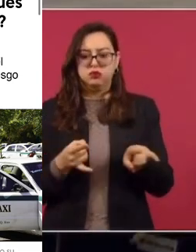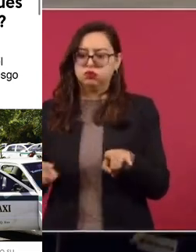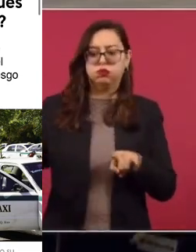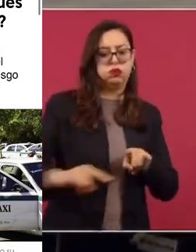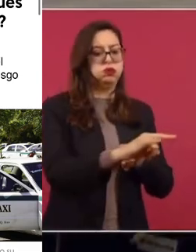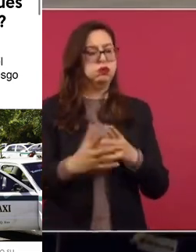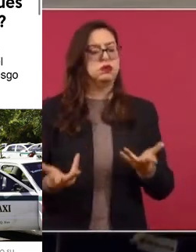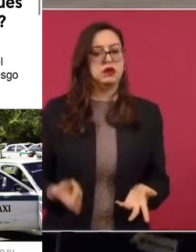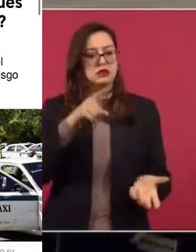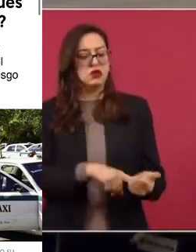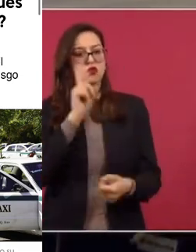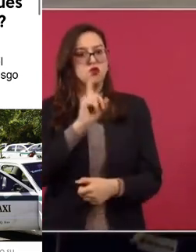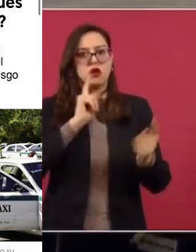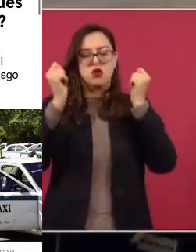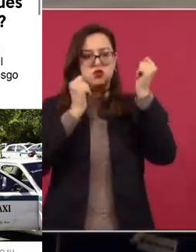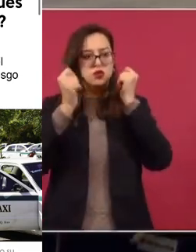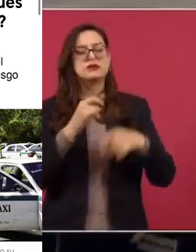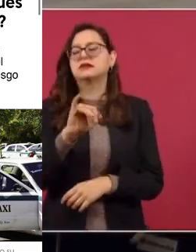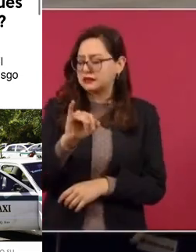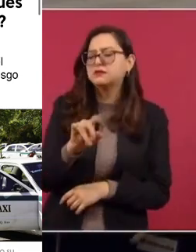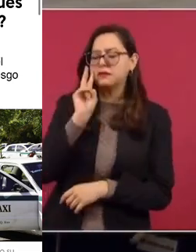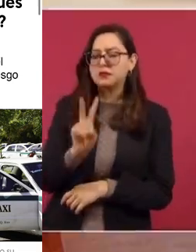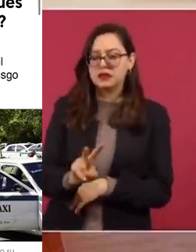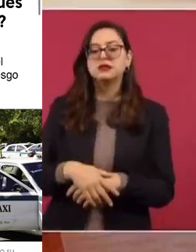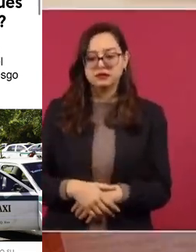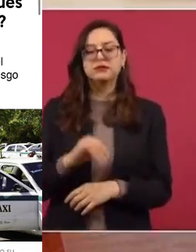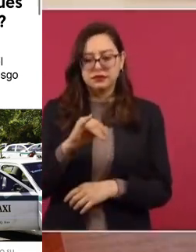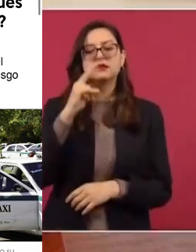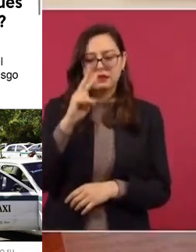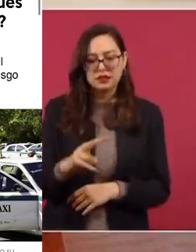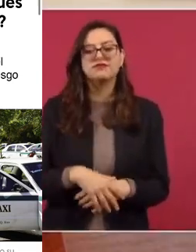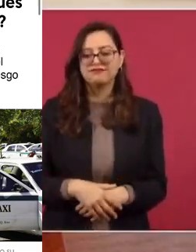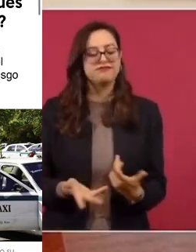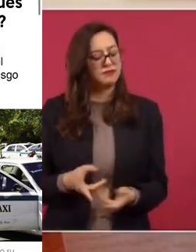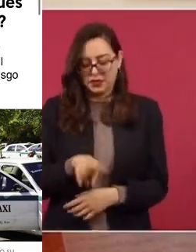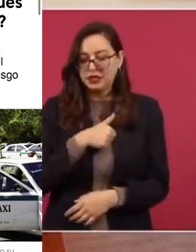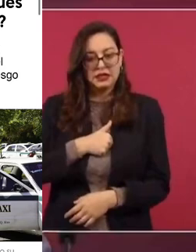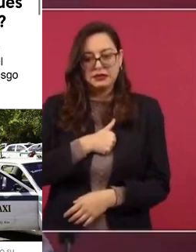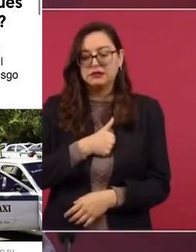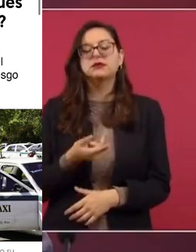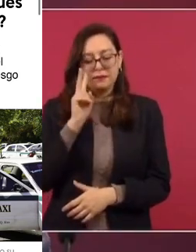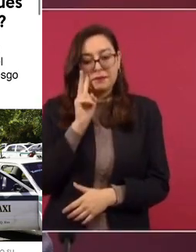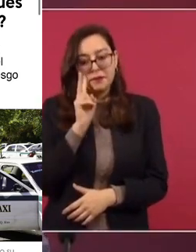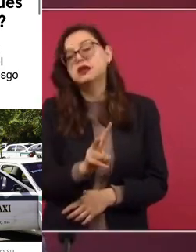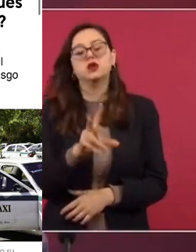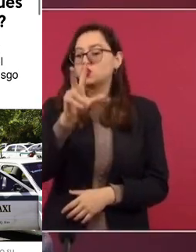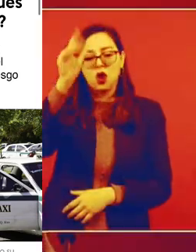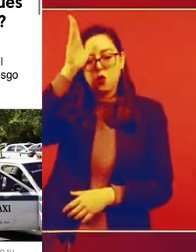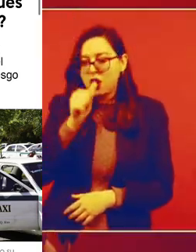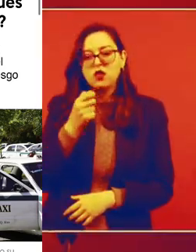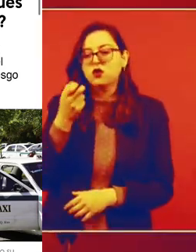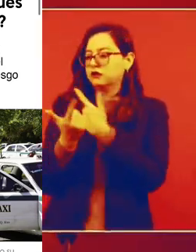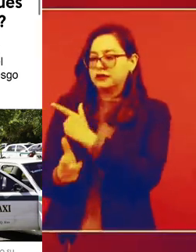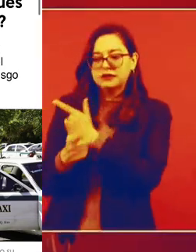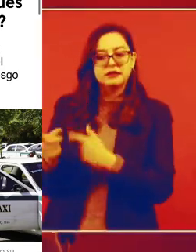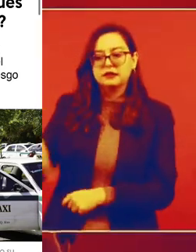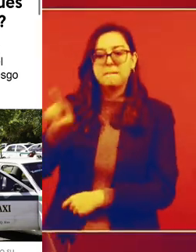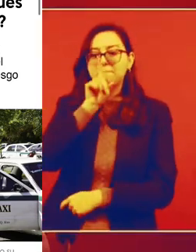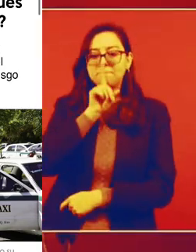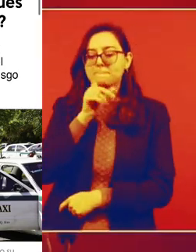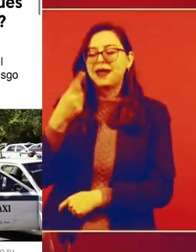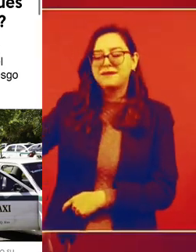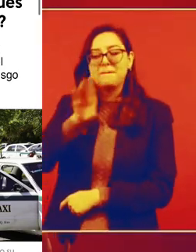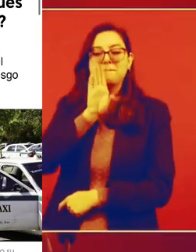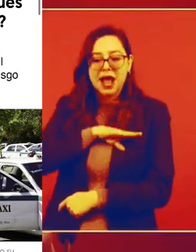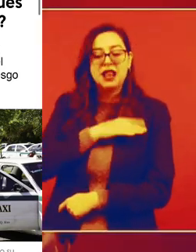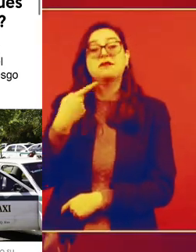incidente de una turista estadounidense que la bajaron de un carro. O sea, sí, lamentable todo eso, irreprobable. Pero es mucho más la